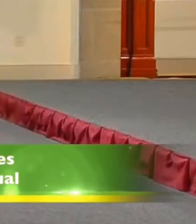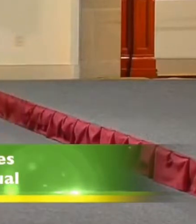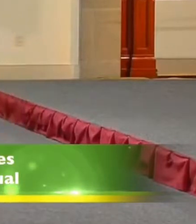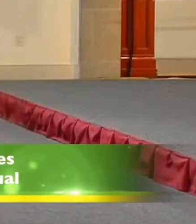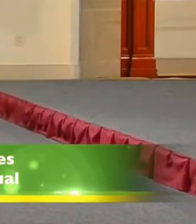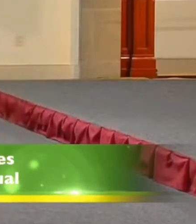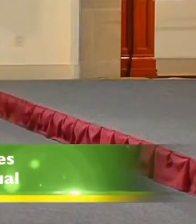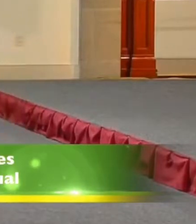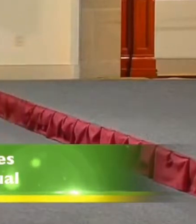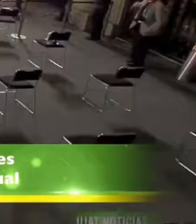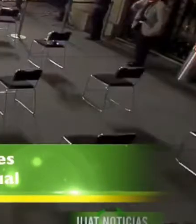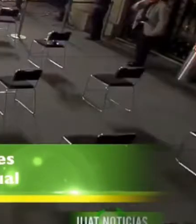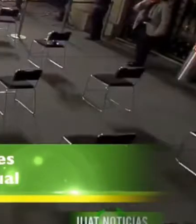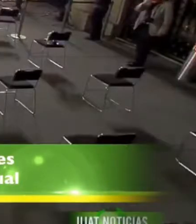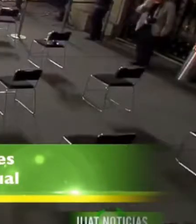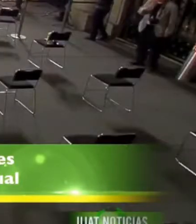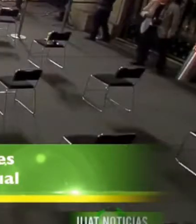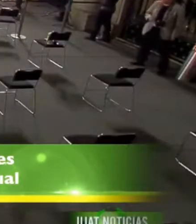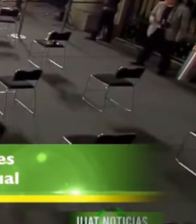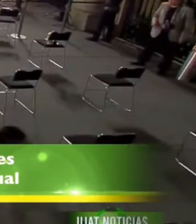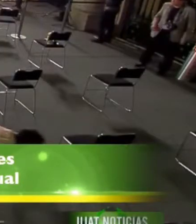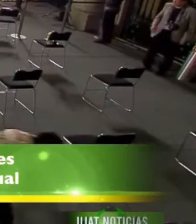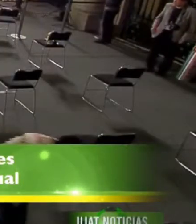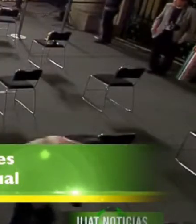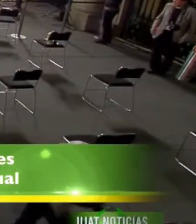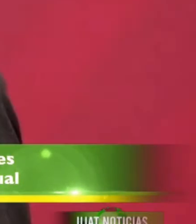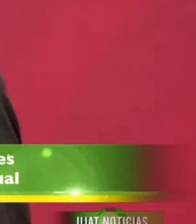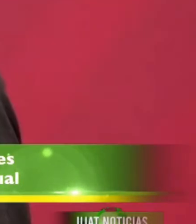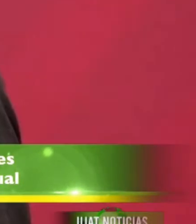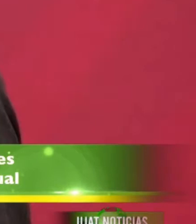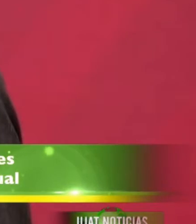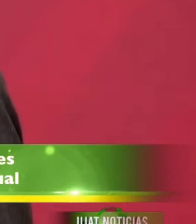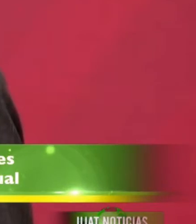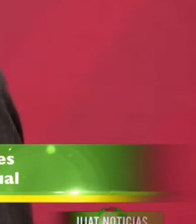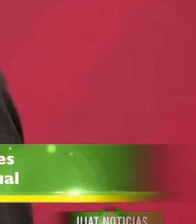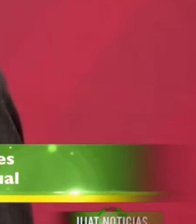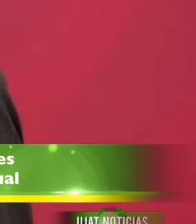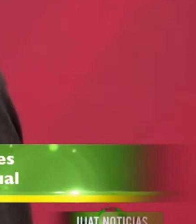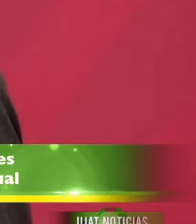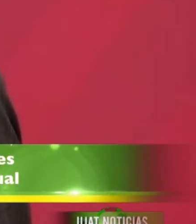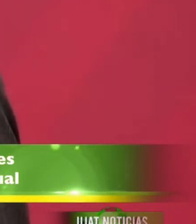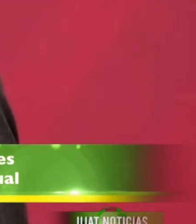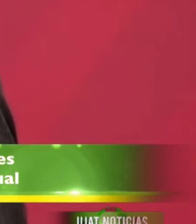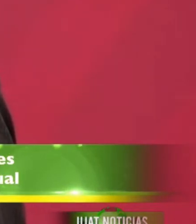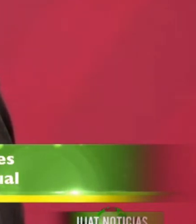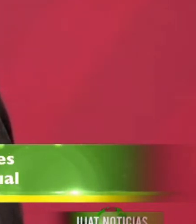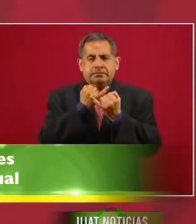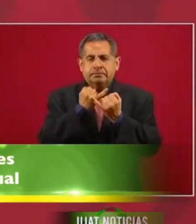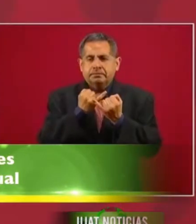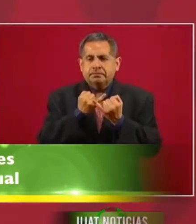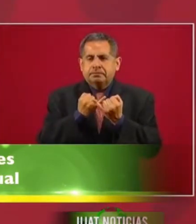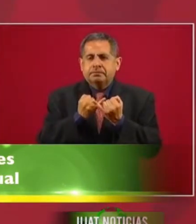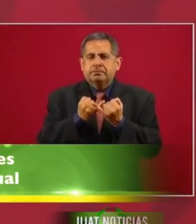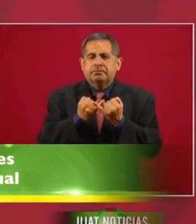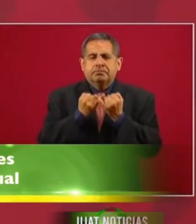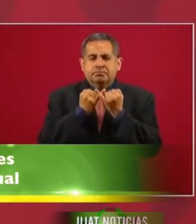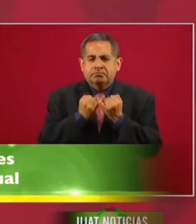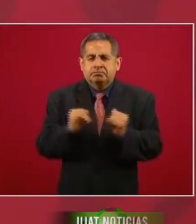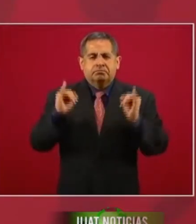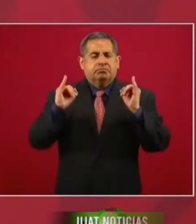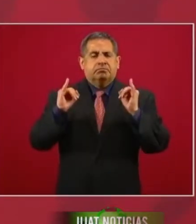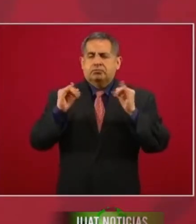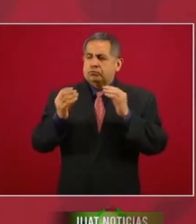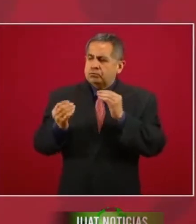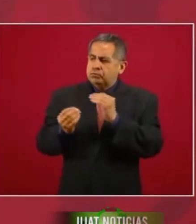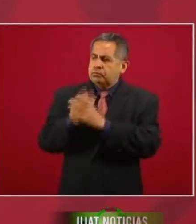Inaugura el presidente Andrés Manuel López Obrador el ciclo escolar 2020-2021, el cual en su inicio para los 30 millones de